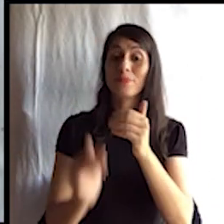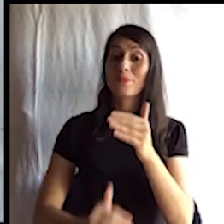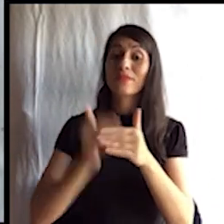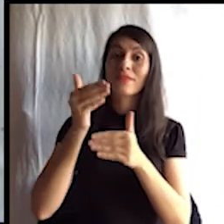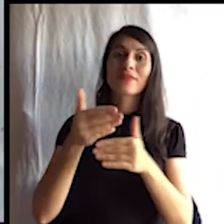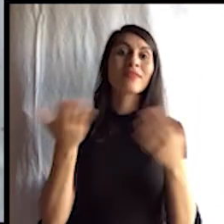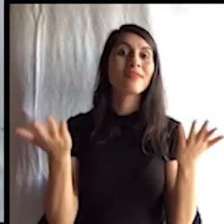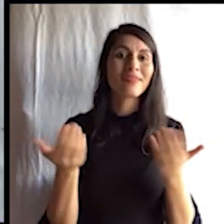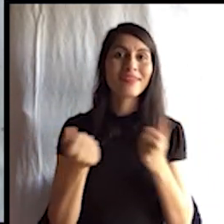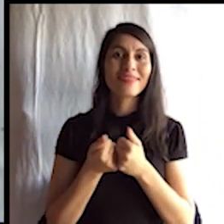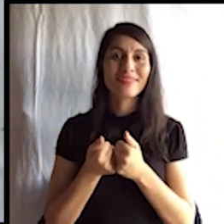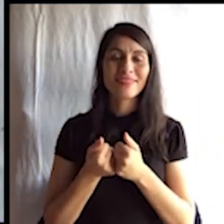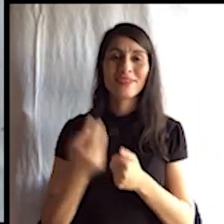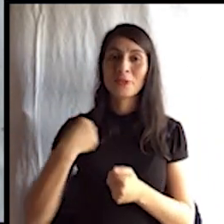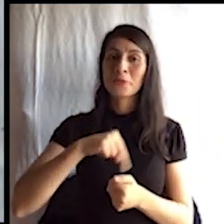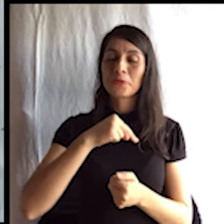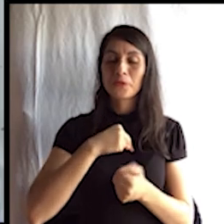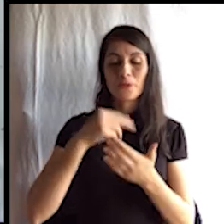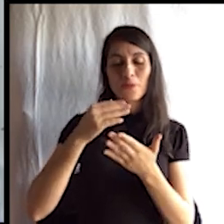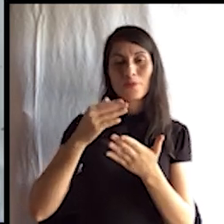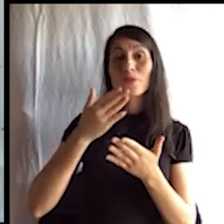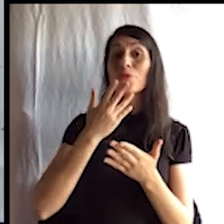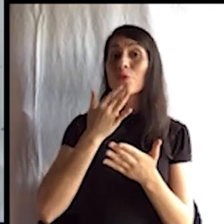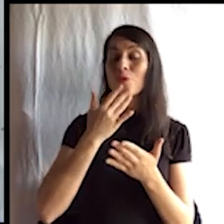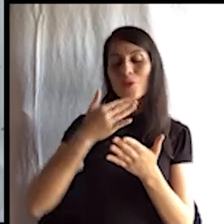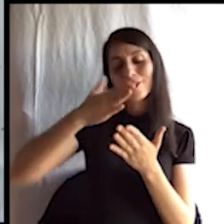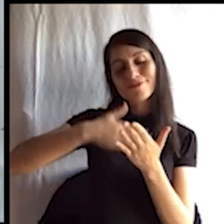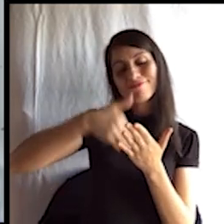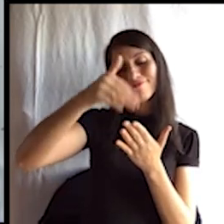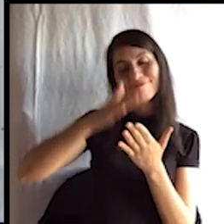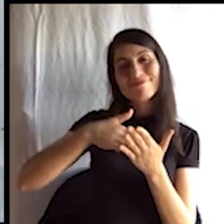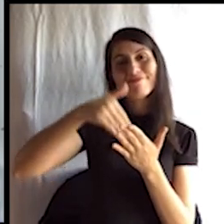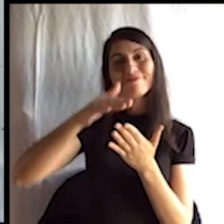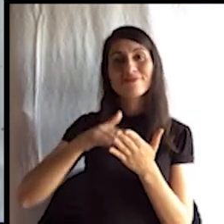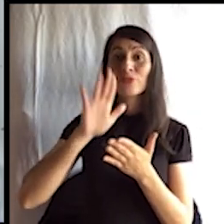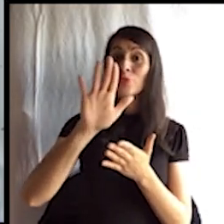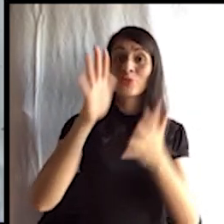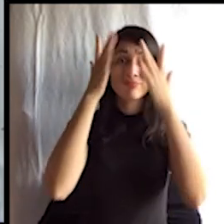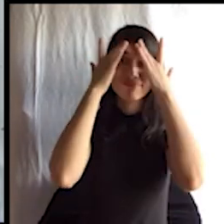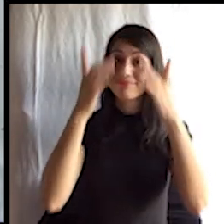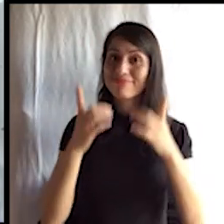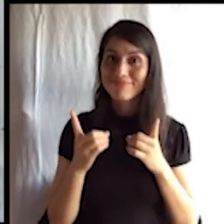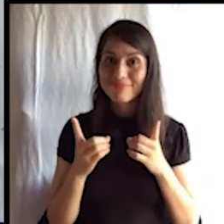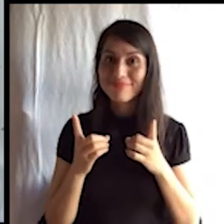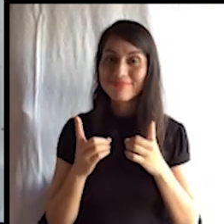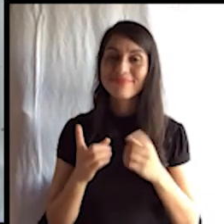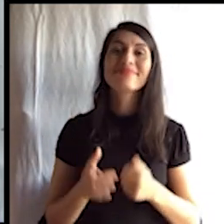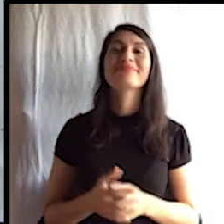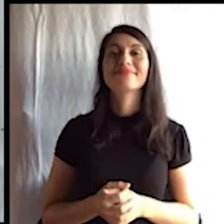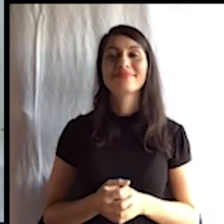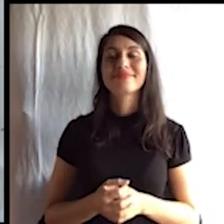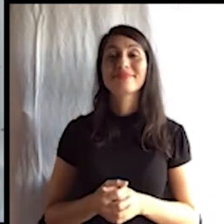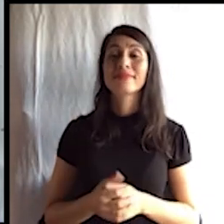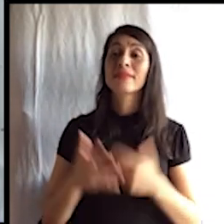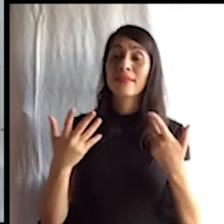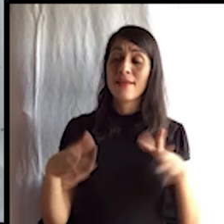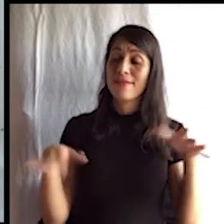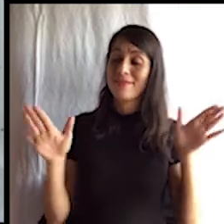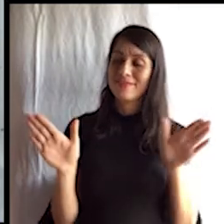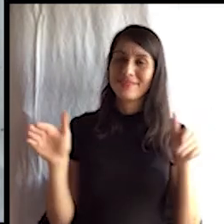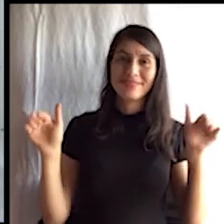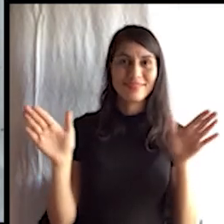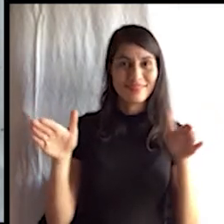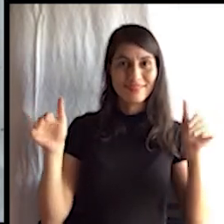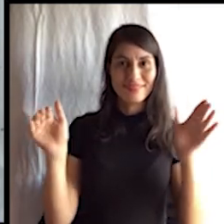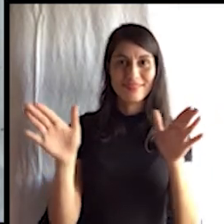Una vez hecho esto, vamos a pintar la mariposa de los colores que tú quieres. Empezamos por las